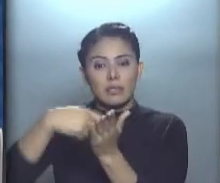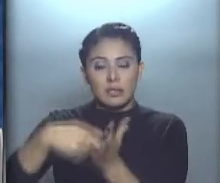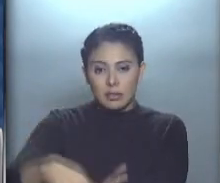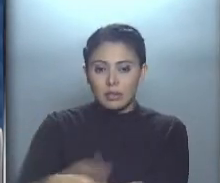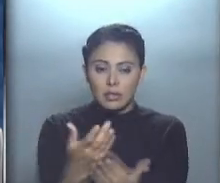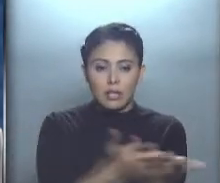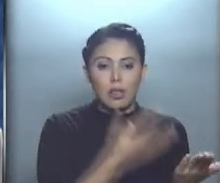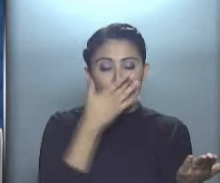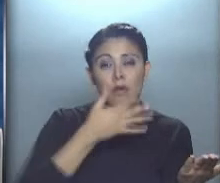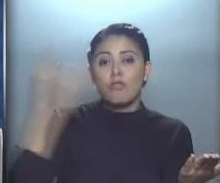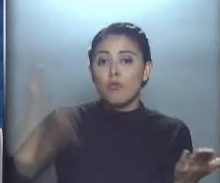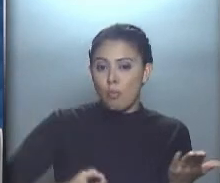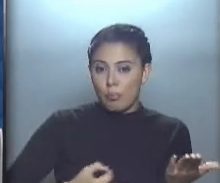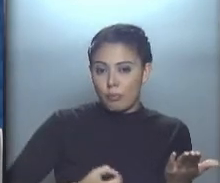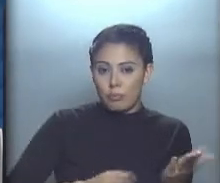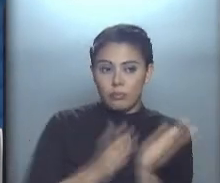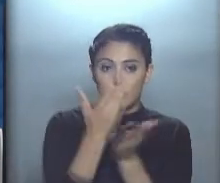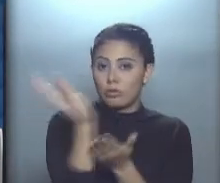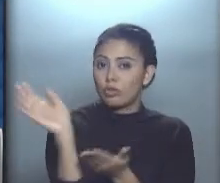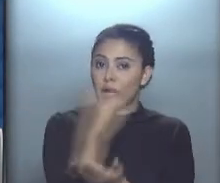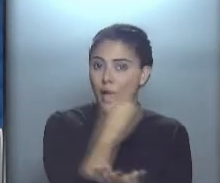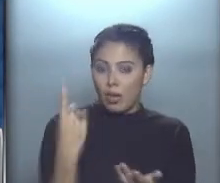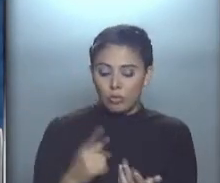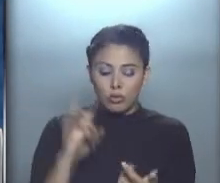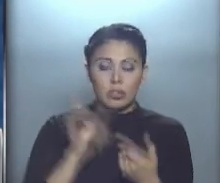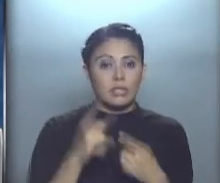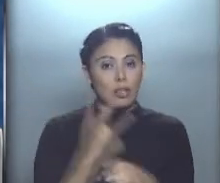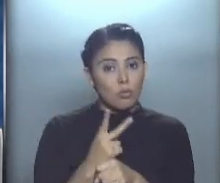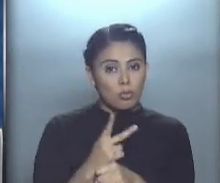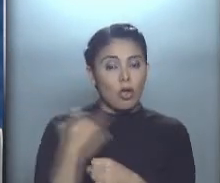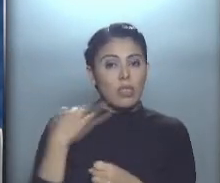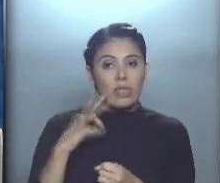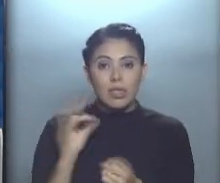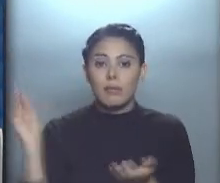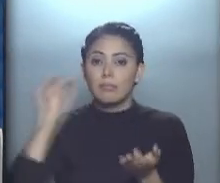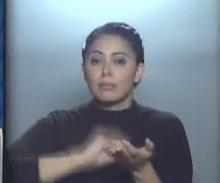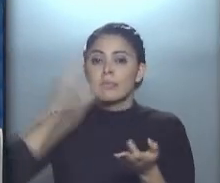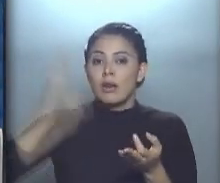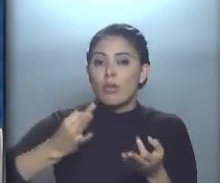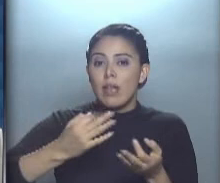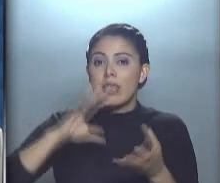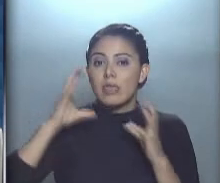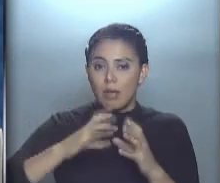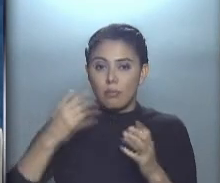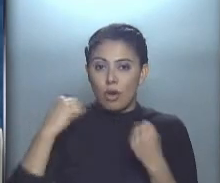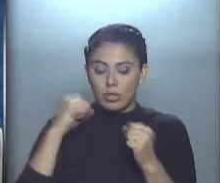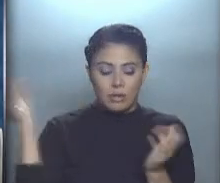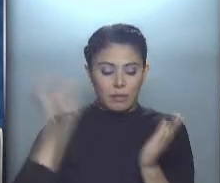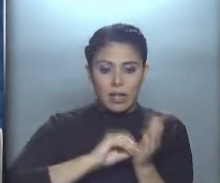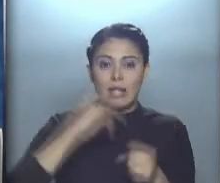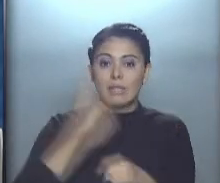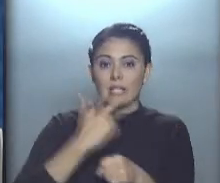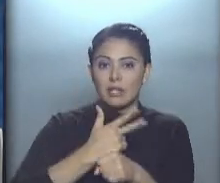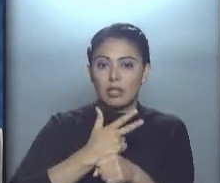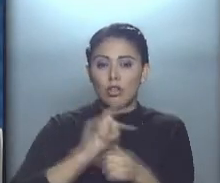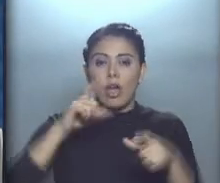cumplimiento estricto del presupuesto contra transferencia. Segundo, que se incluya claramente el componente de seguridad deportiva. Tercero, la reforma de estadio en materia